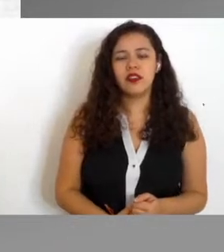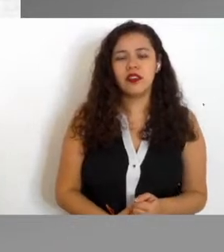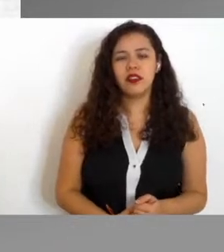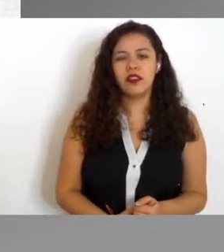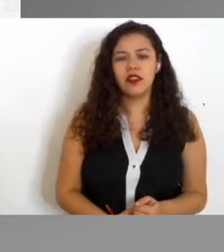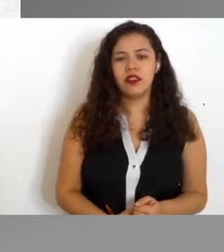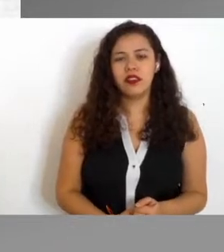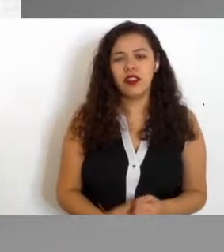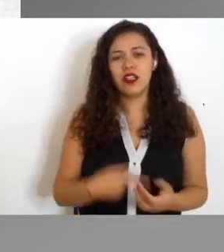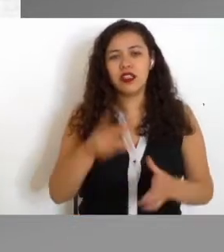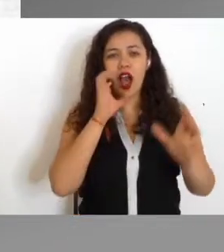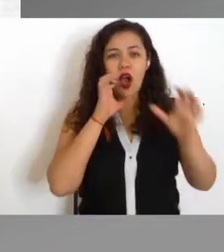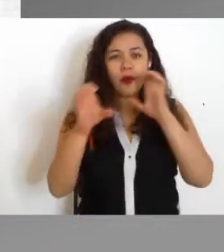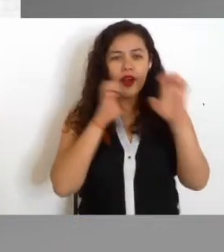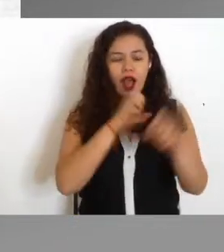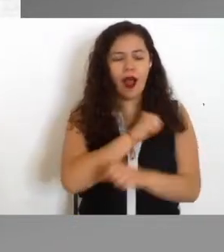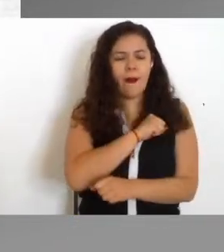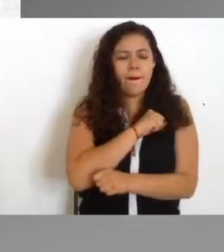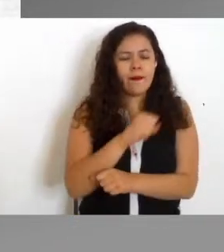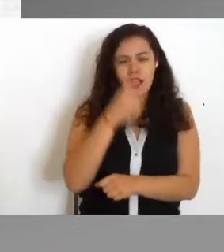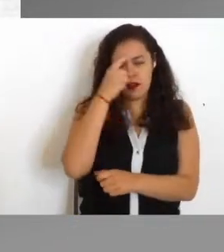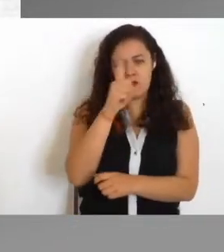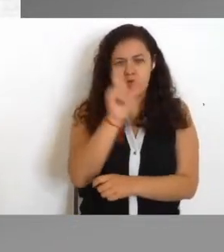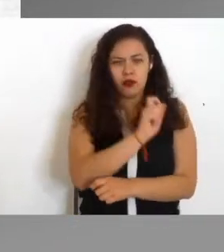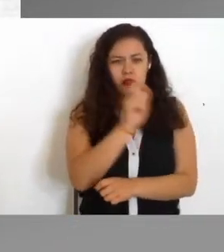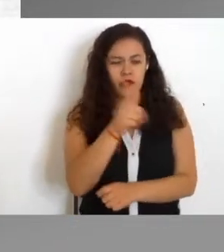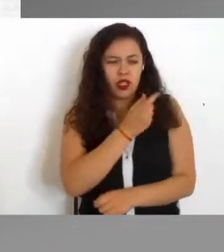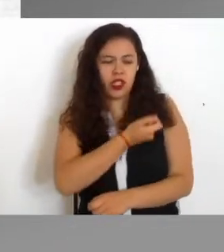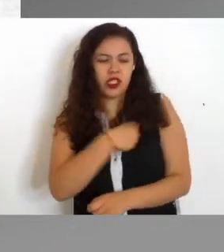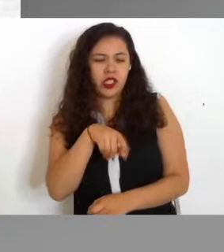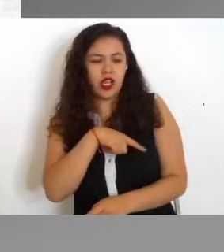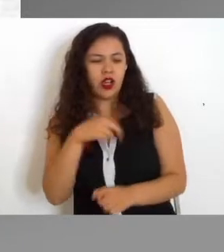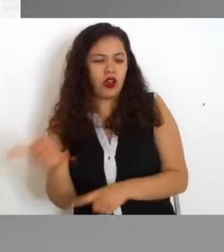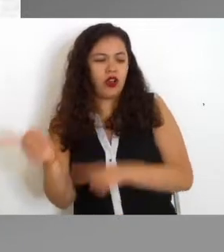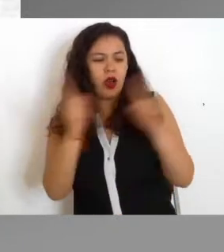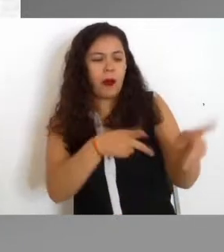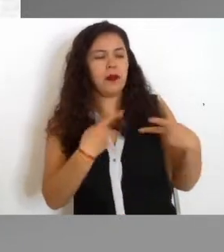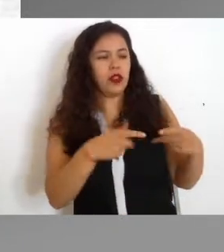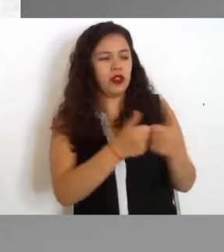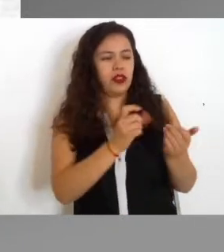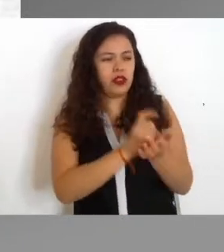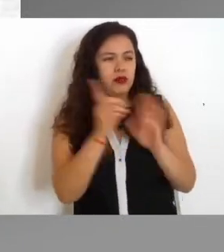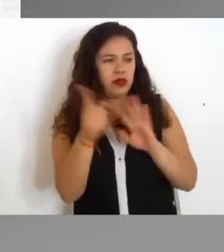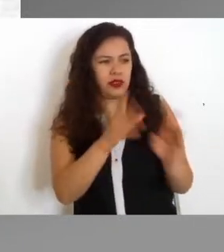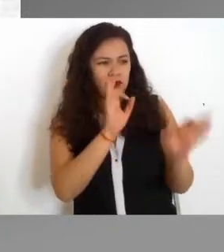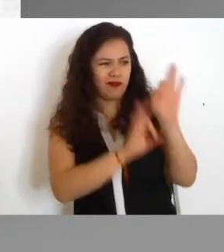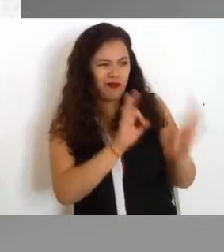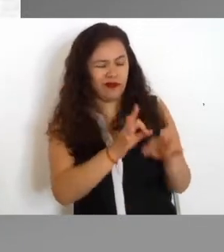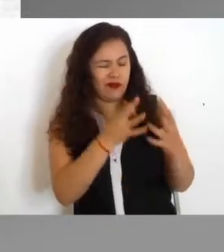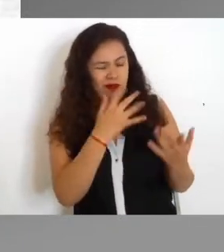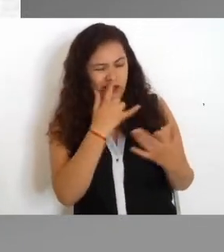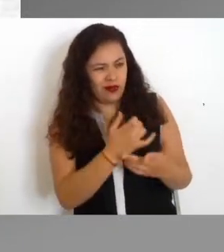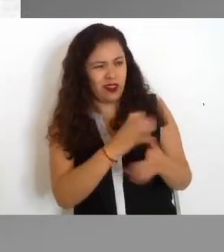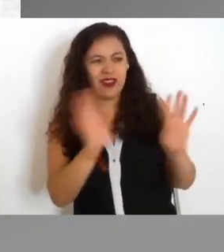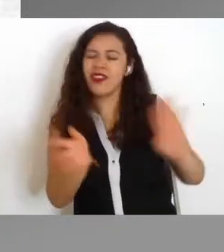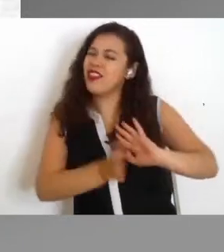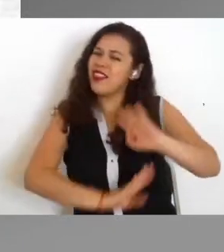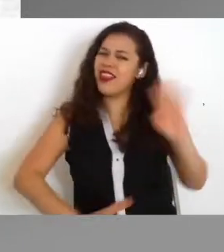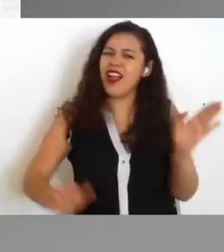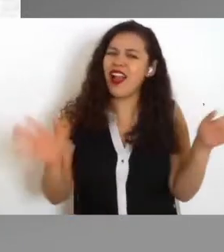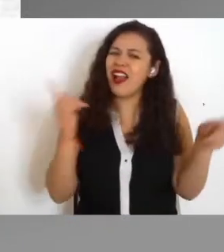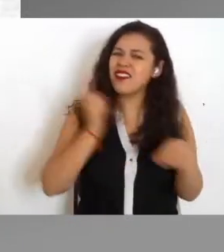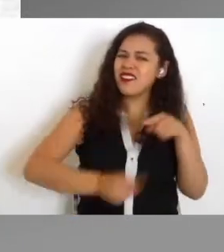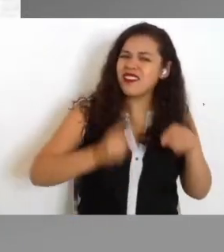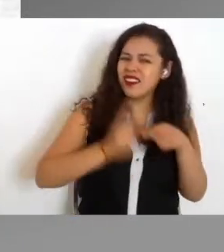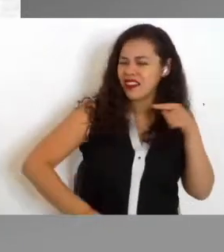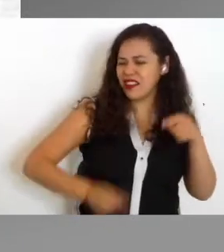esa mala comunicación desde el punto de vista profesional salud hacia la persona con discapacidad. O sea, tenemos que ir rompiéndola de una forma u otra.